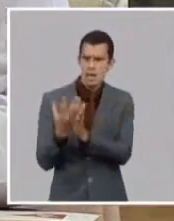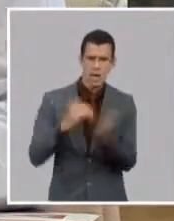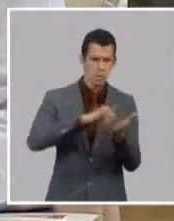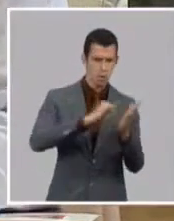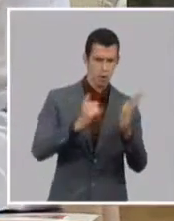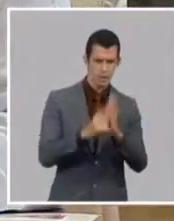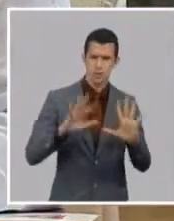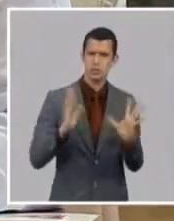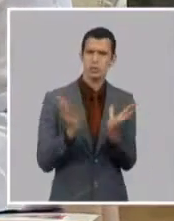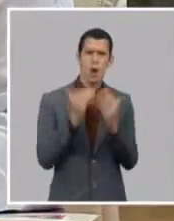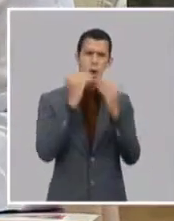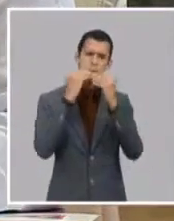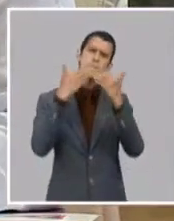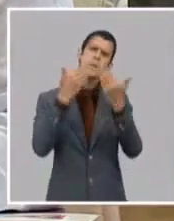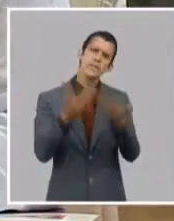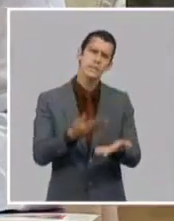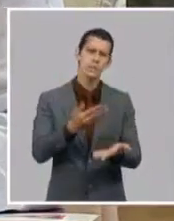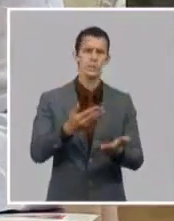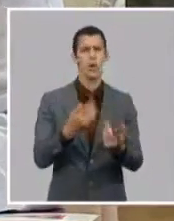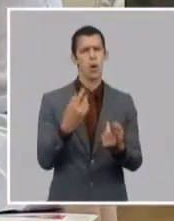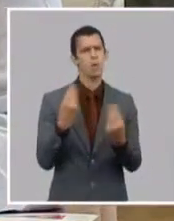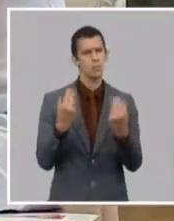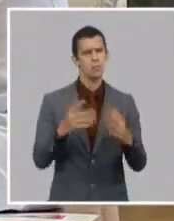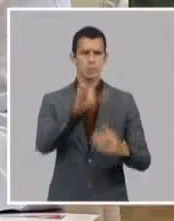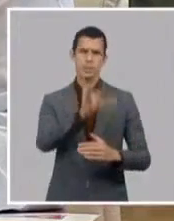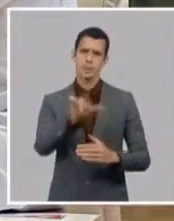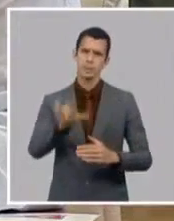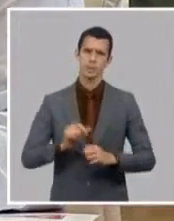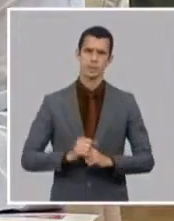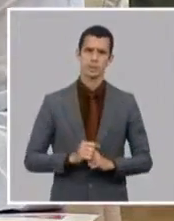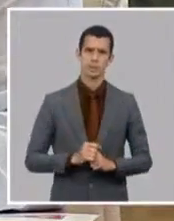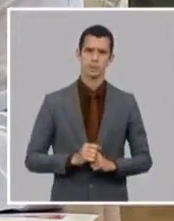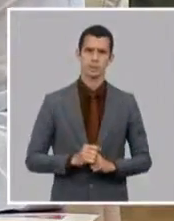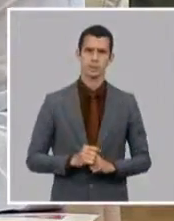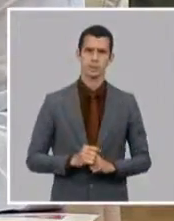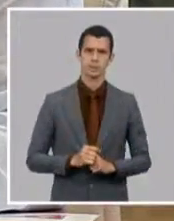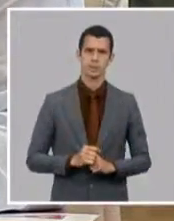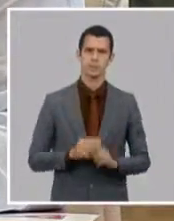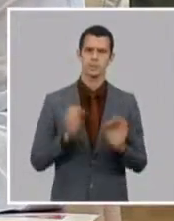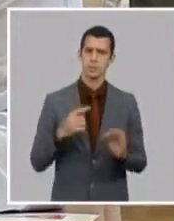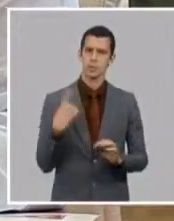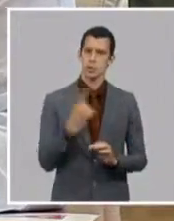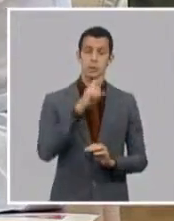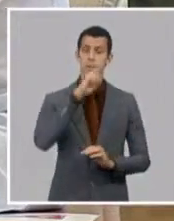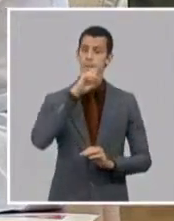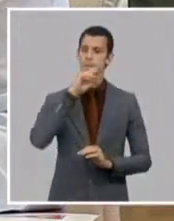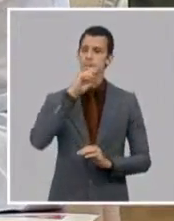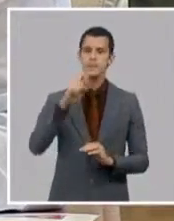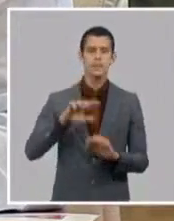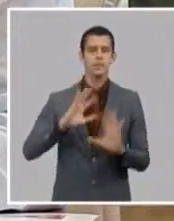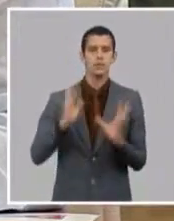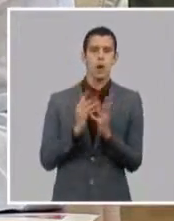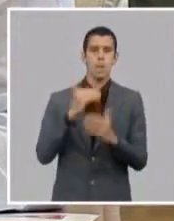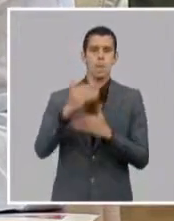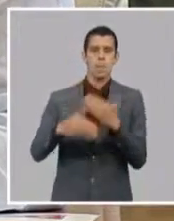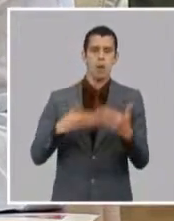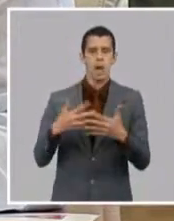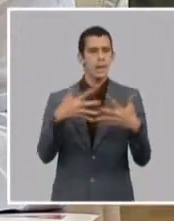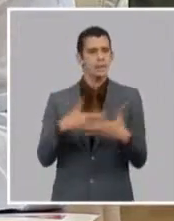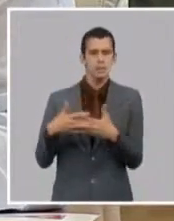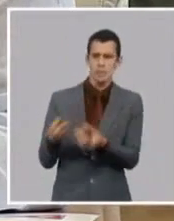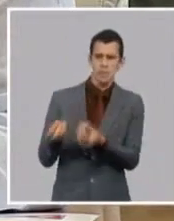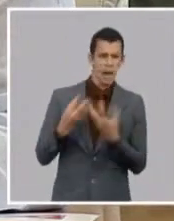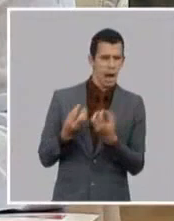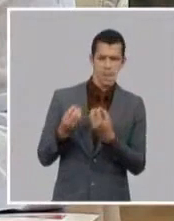en la que también no somos todo lo eficiente posible. Y por eso tenemos que estar constantemente y en los últimos años,